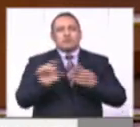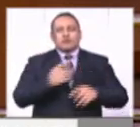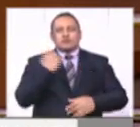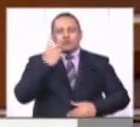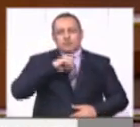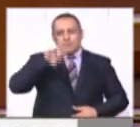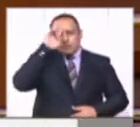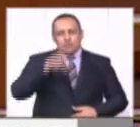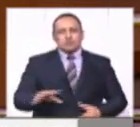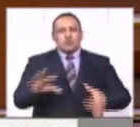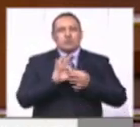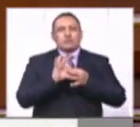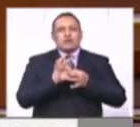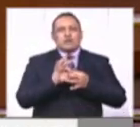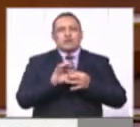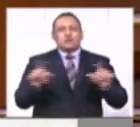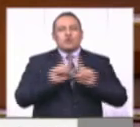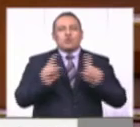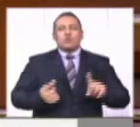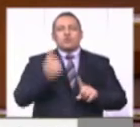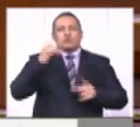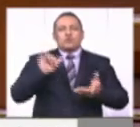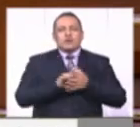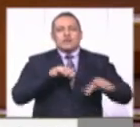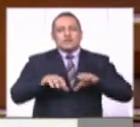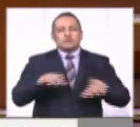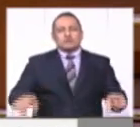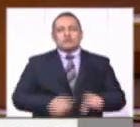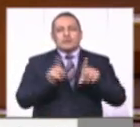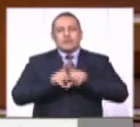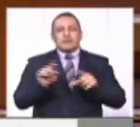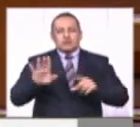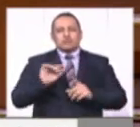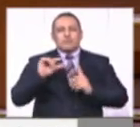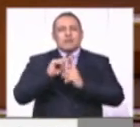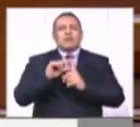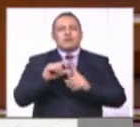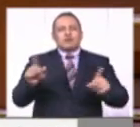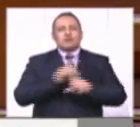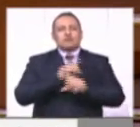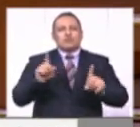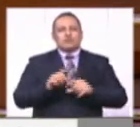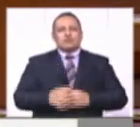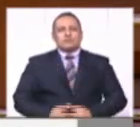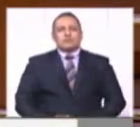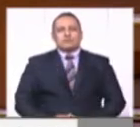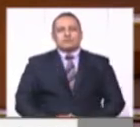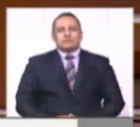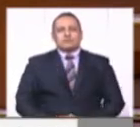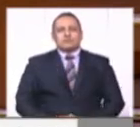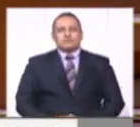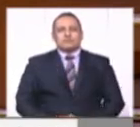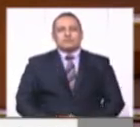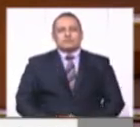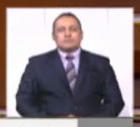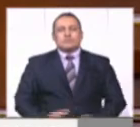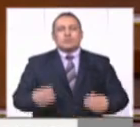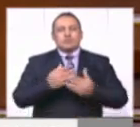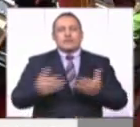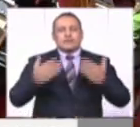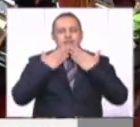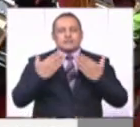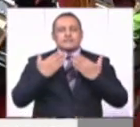país se una lo único que logró y usando su palabra no gracias